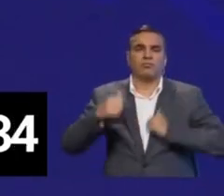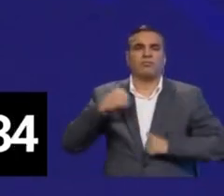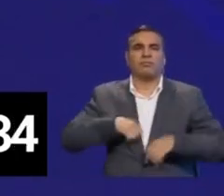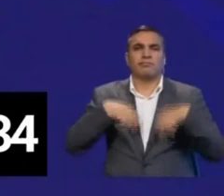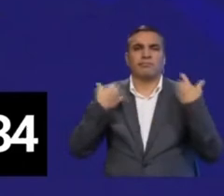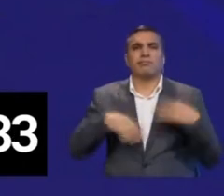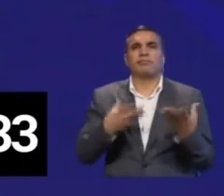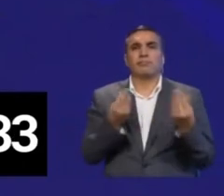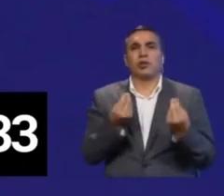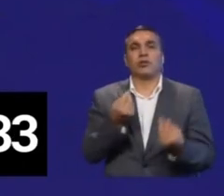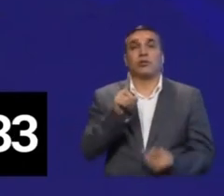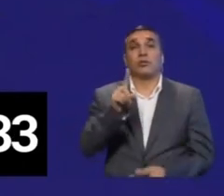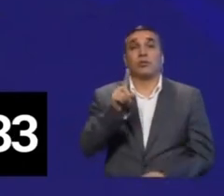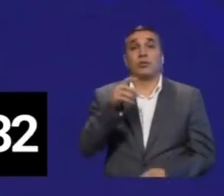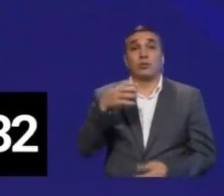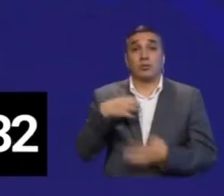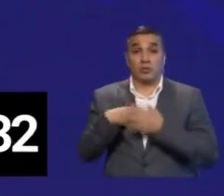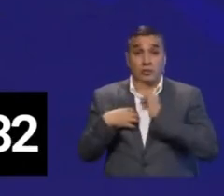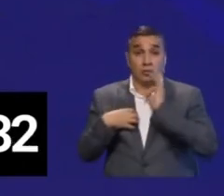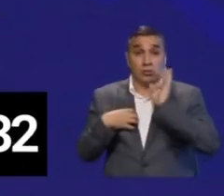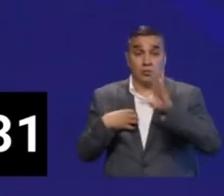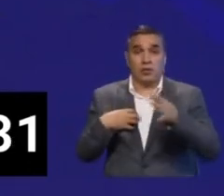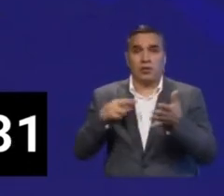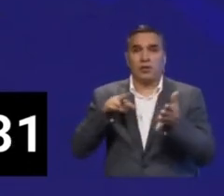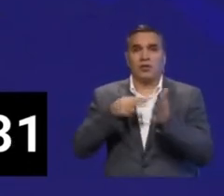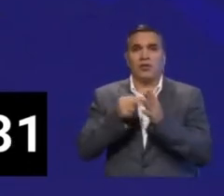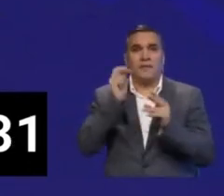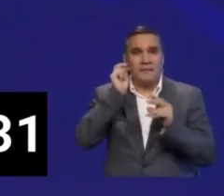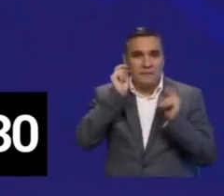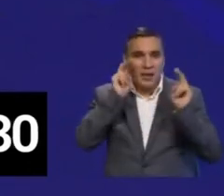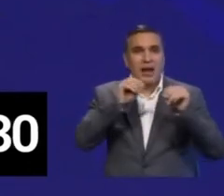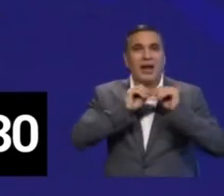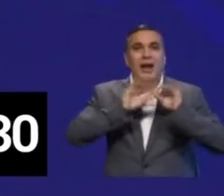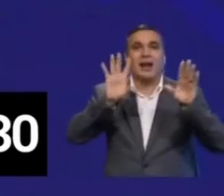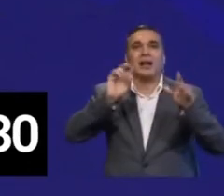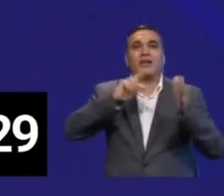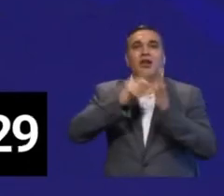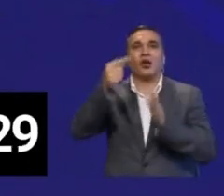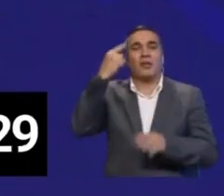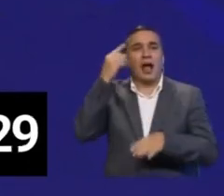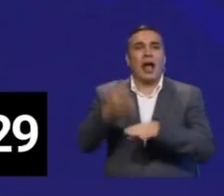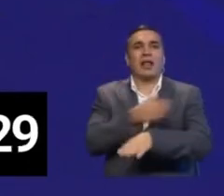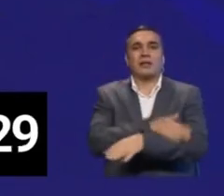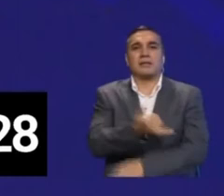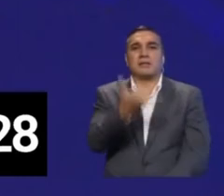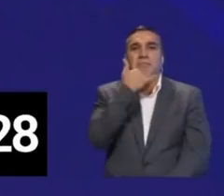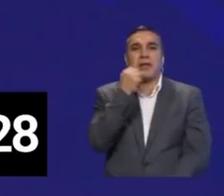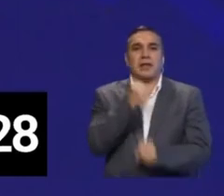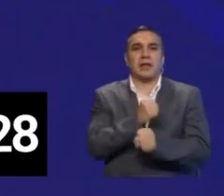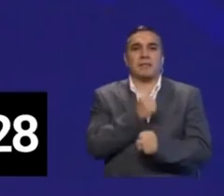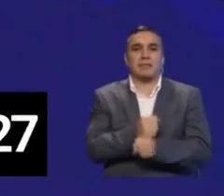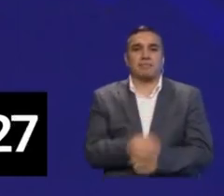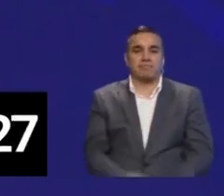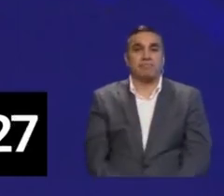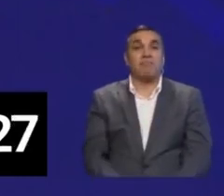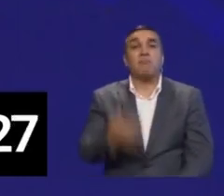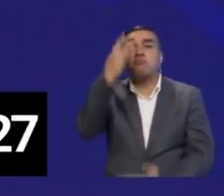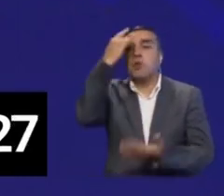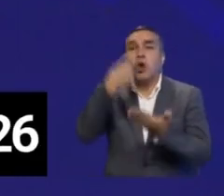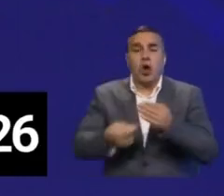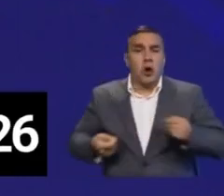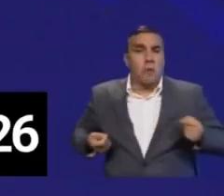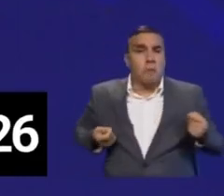lleva que la pandemia desnudó la tragedia que nos dejaron los gobiernos pasados. Fruto del despilfarro,